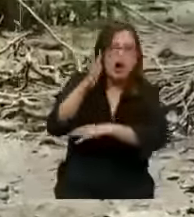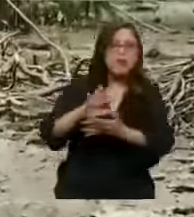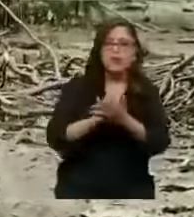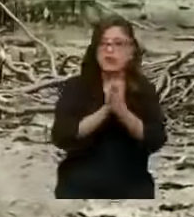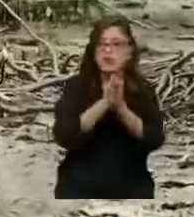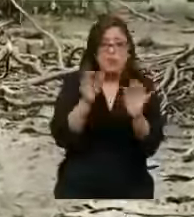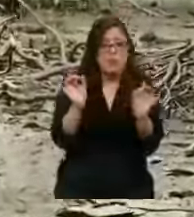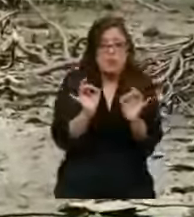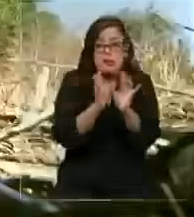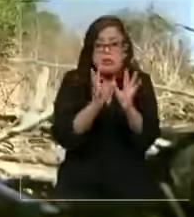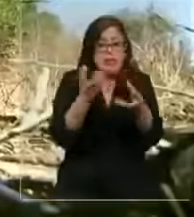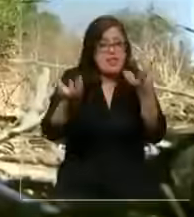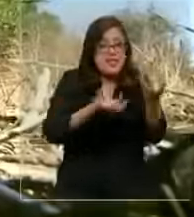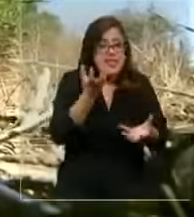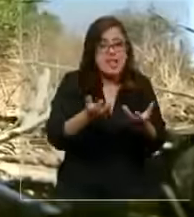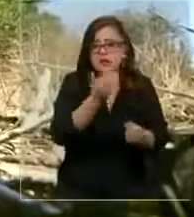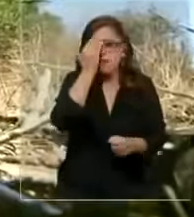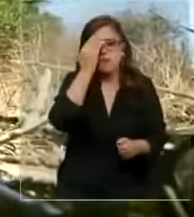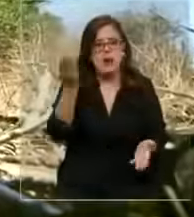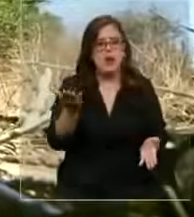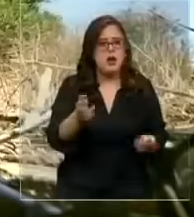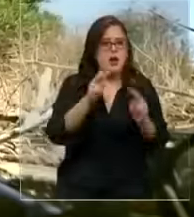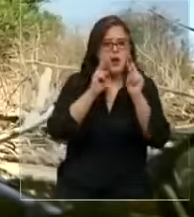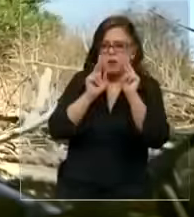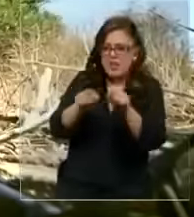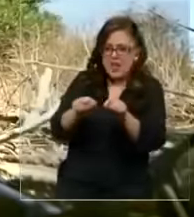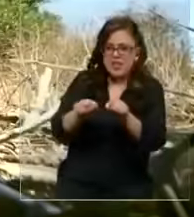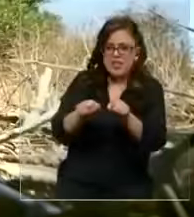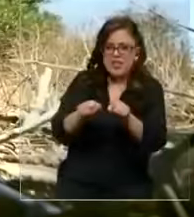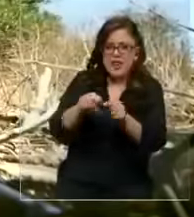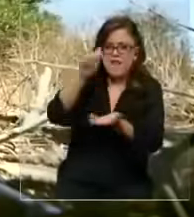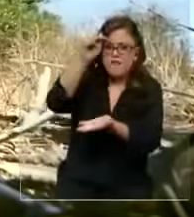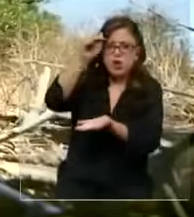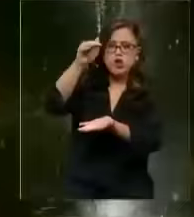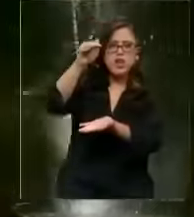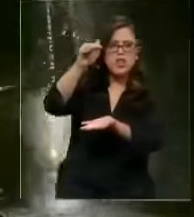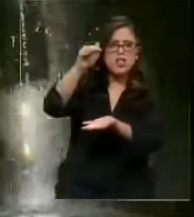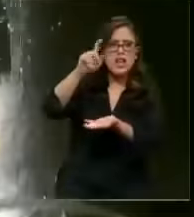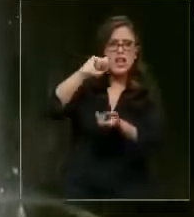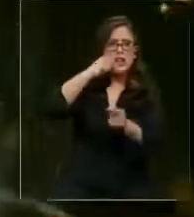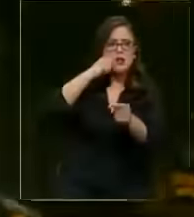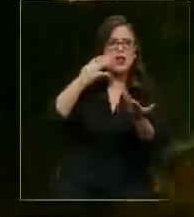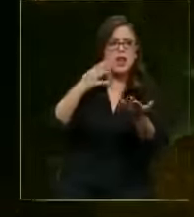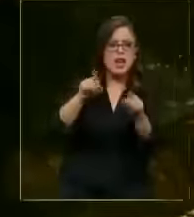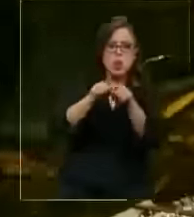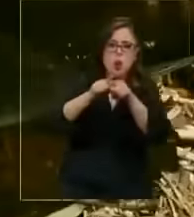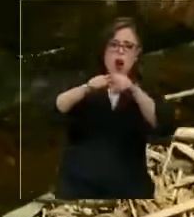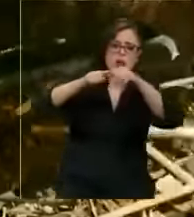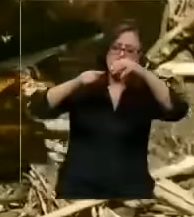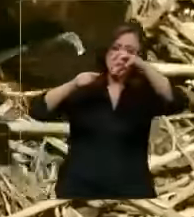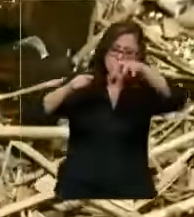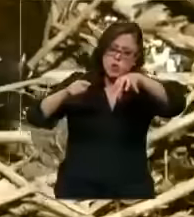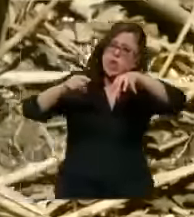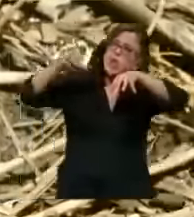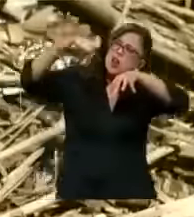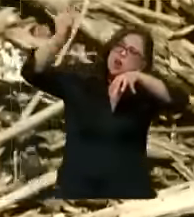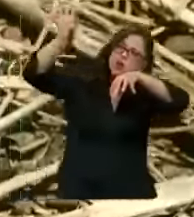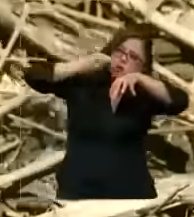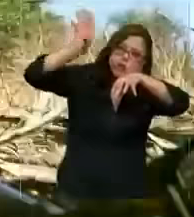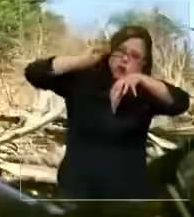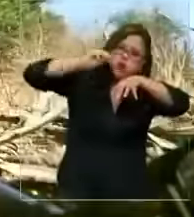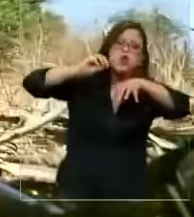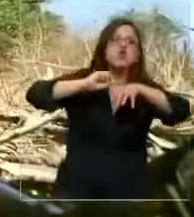aquí sería un... O sea, miren, esta botella acá está, en este, ahora mismo está haciendo el efecto lupa, sí, pues, y podría incluso prender. Exacto. Y